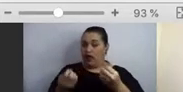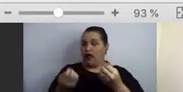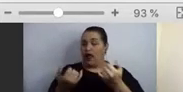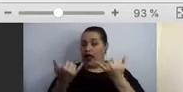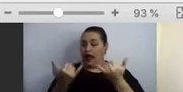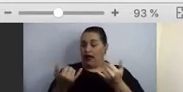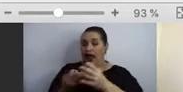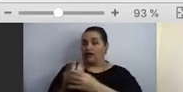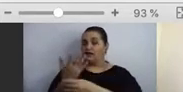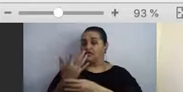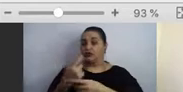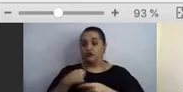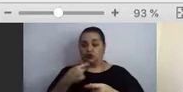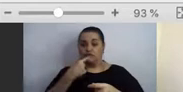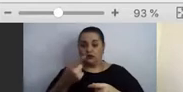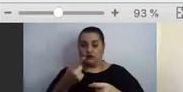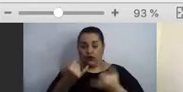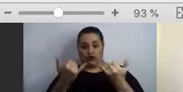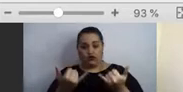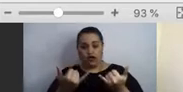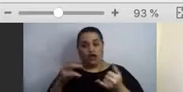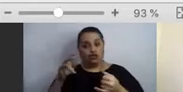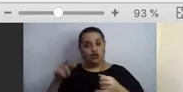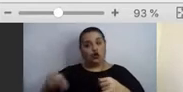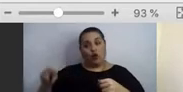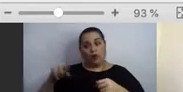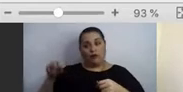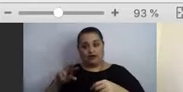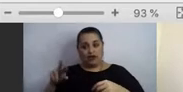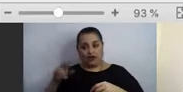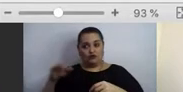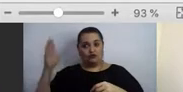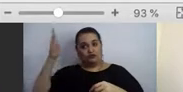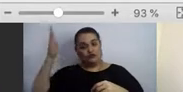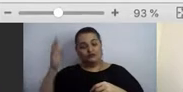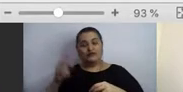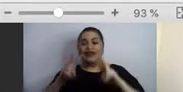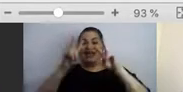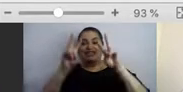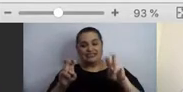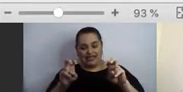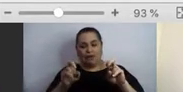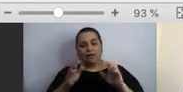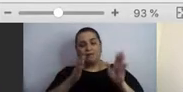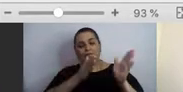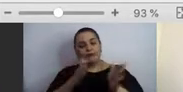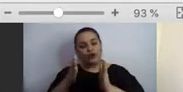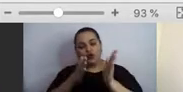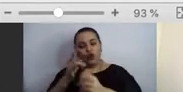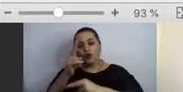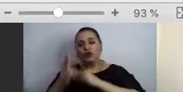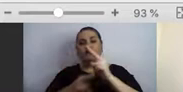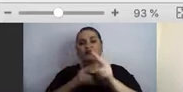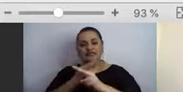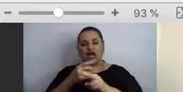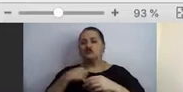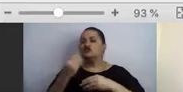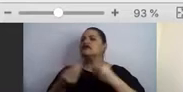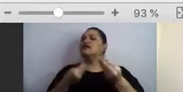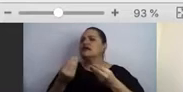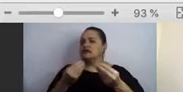del que ya mencionaron los colegas anteriormente? El examen periódico universal. Nosotros, ¿qué estamos haciendo con las